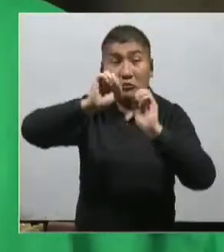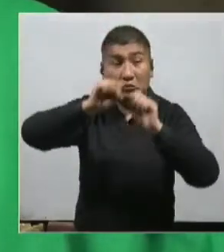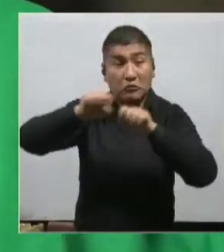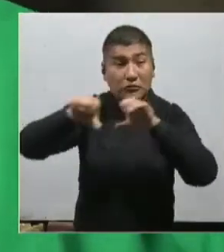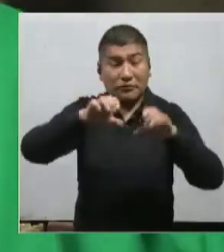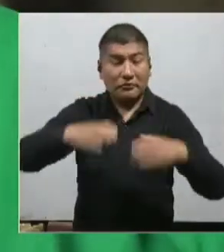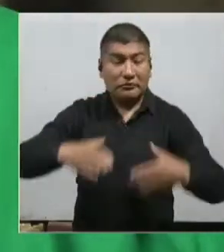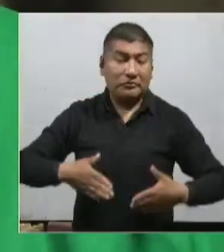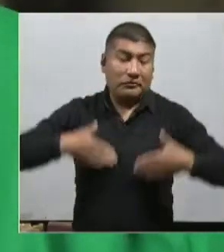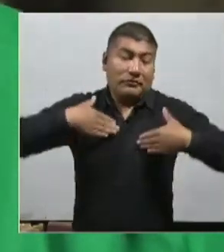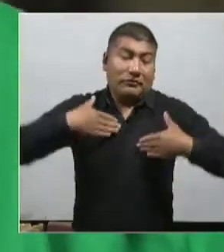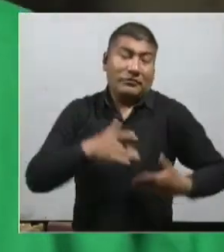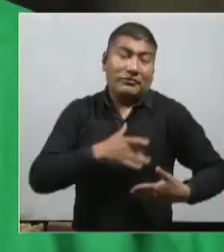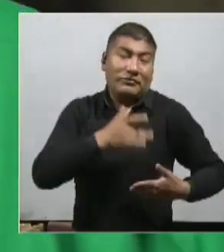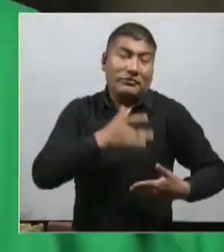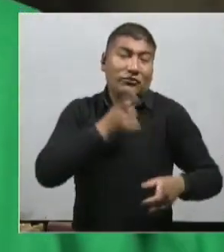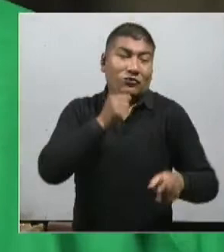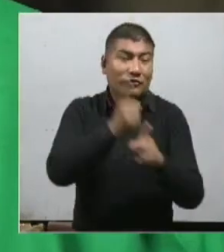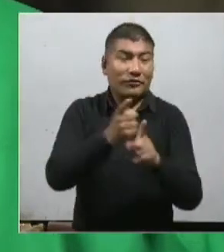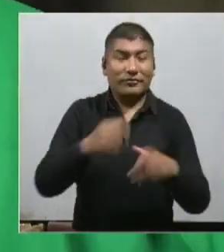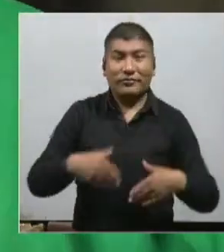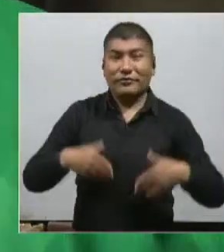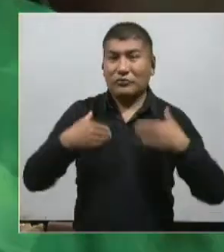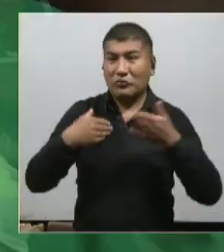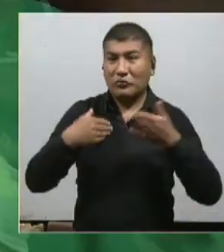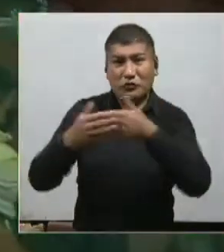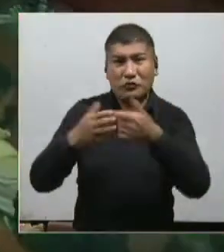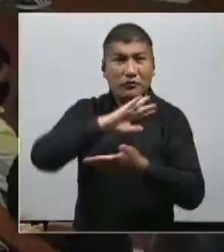con sentido de la vida.